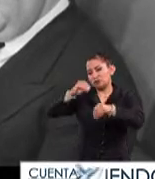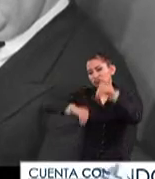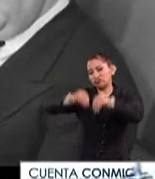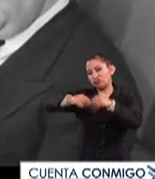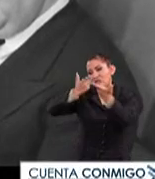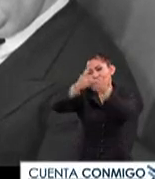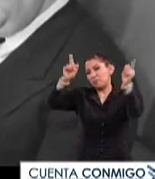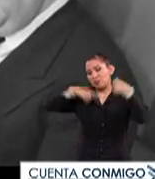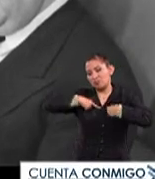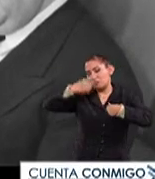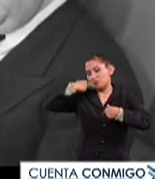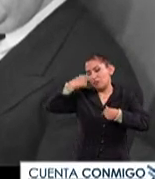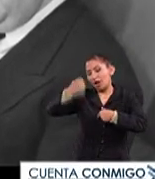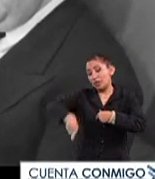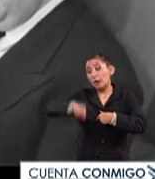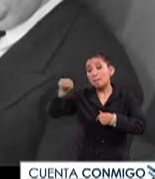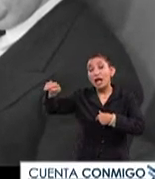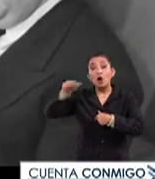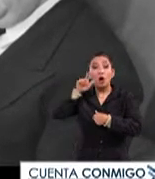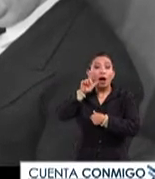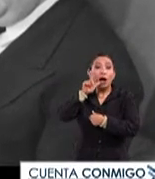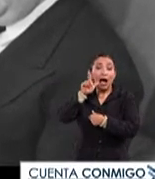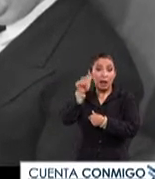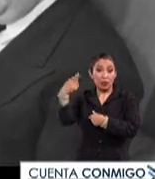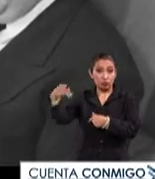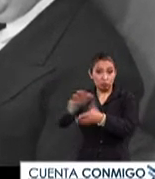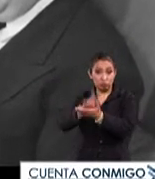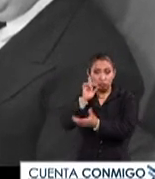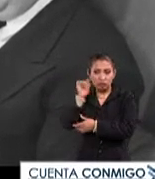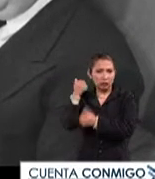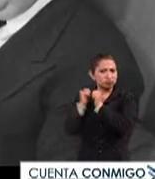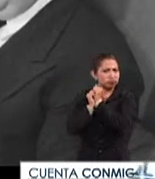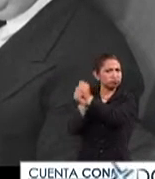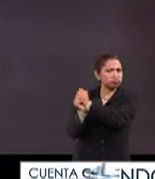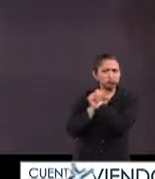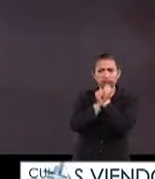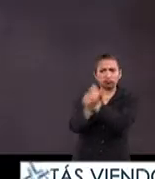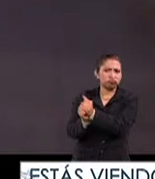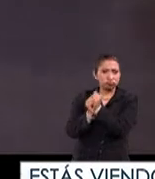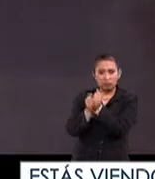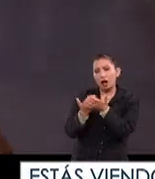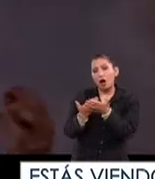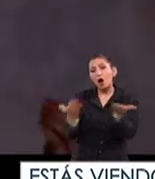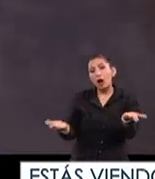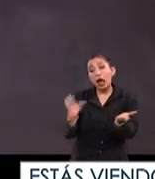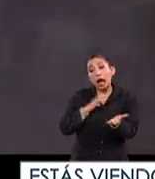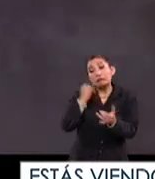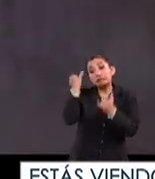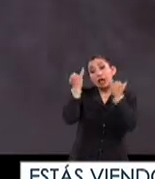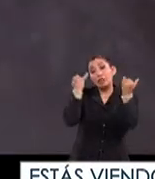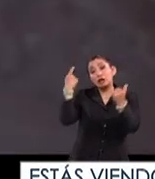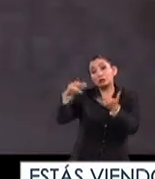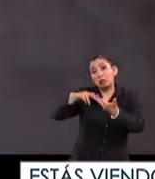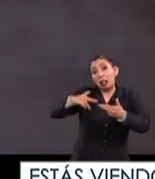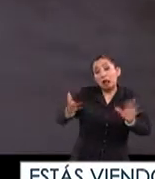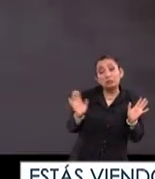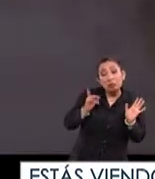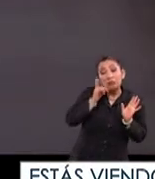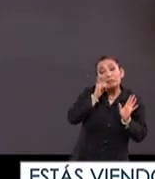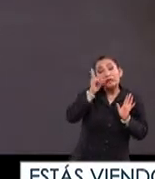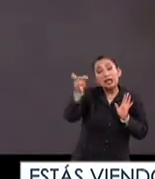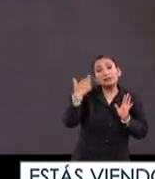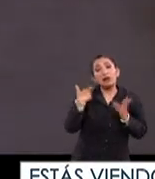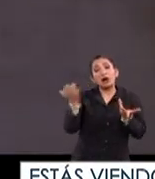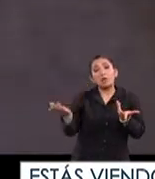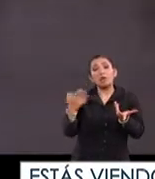y hacer lo que le diera la gana, pero Alma Reville siempre estuvo con él, ¿no? O sea, hay ahora muchas teorías de su relación, de